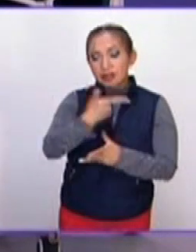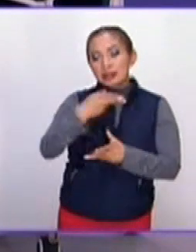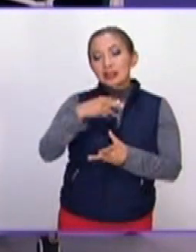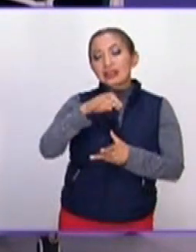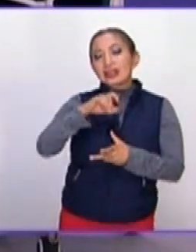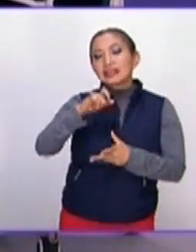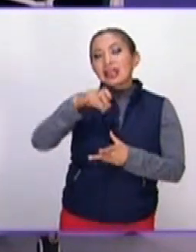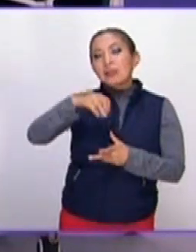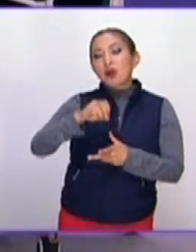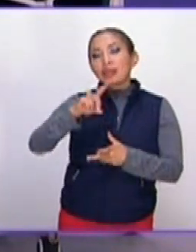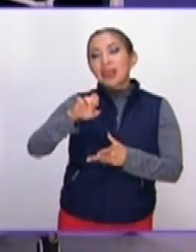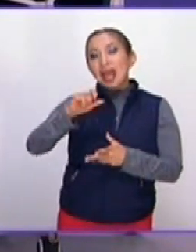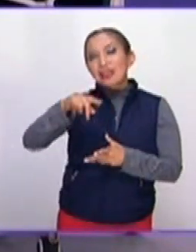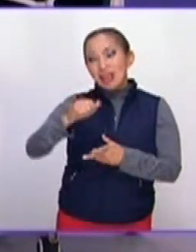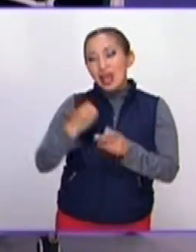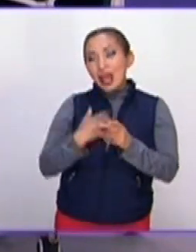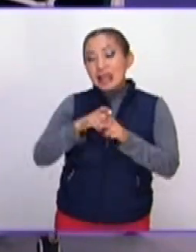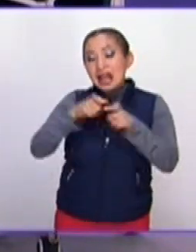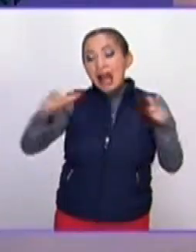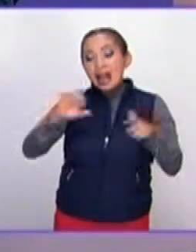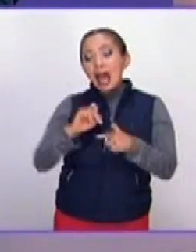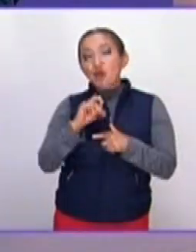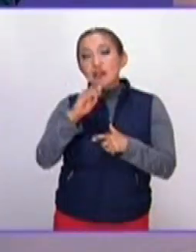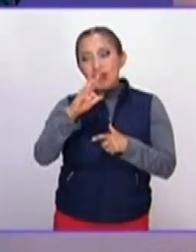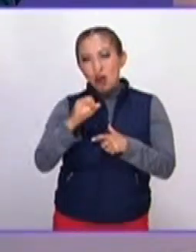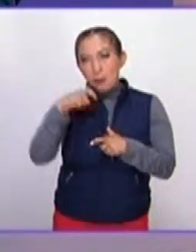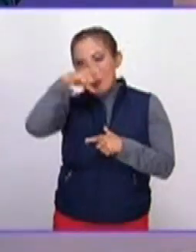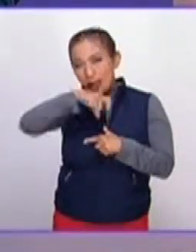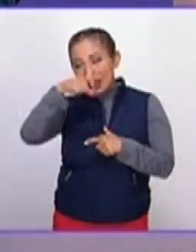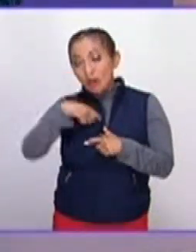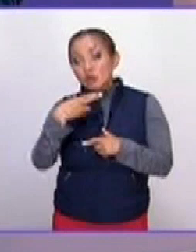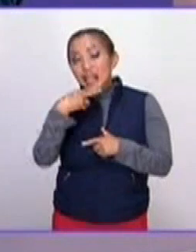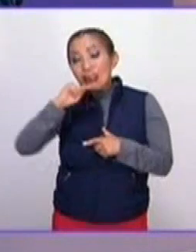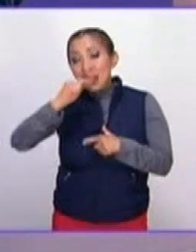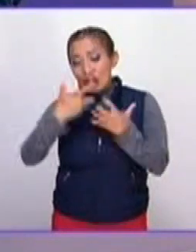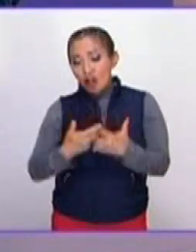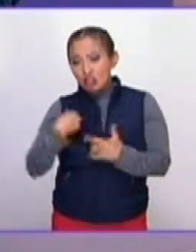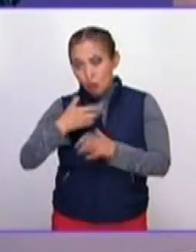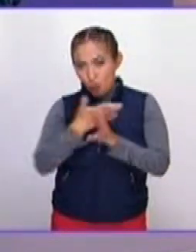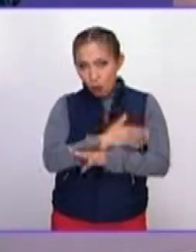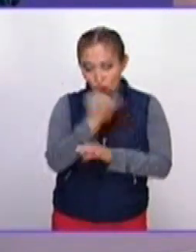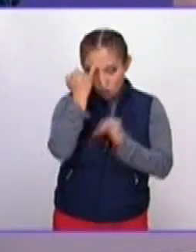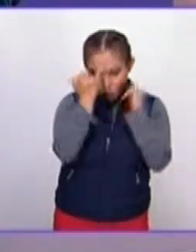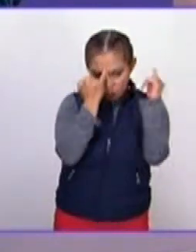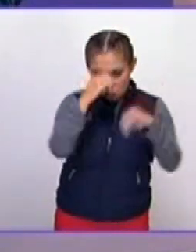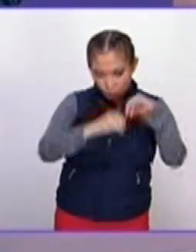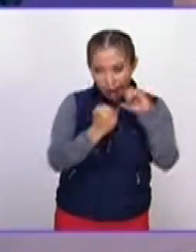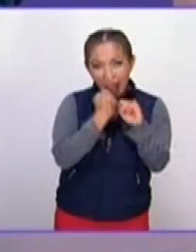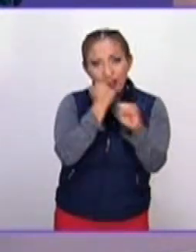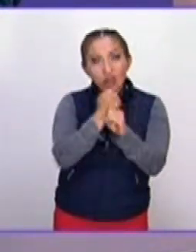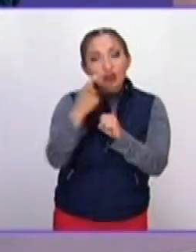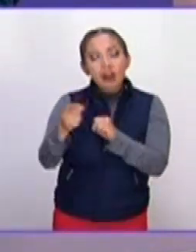de Anda en el Gran Acuífero Maya, de implementar una tecnología que yo empecé a desarrollar hace algunos años